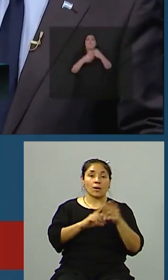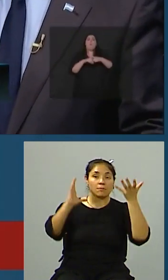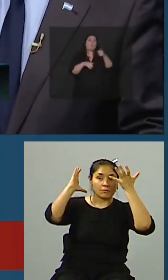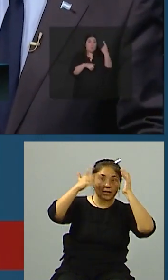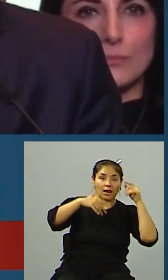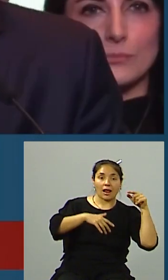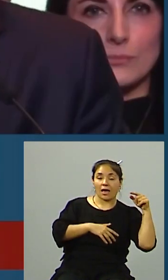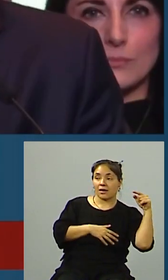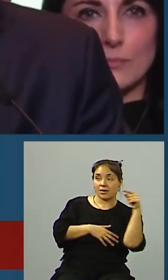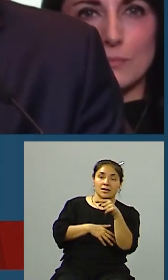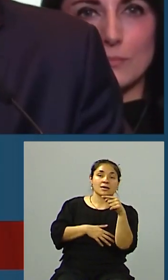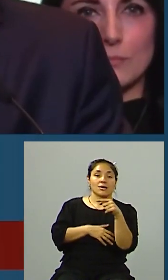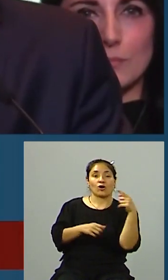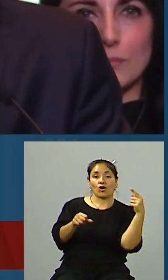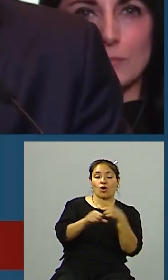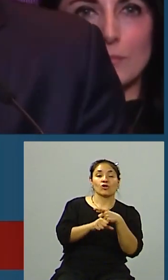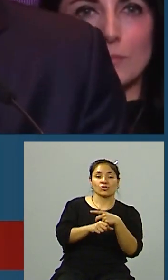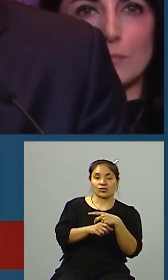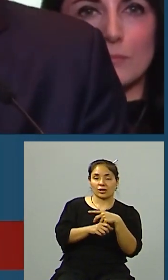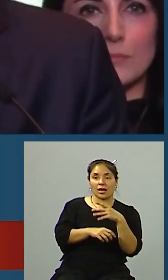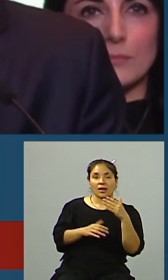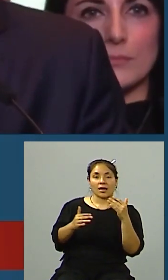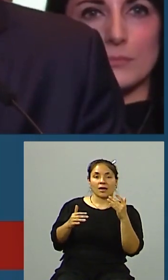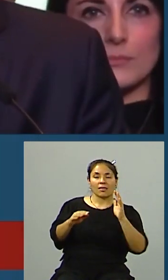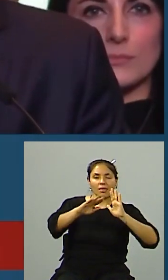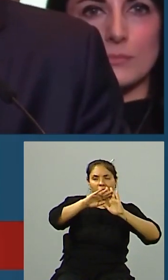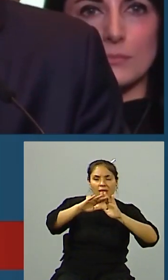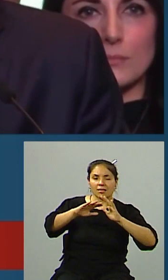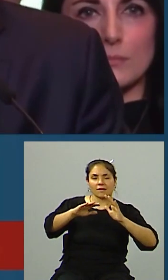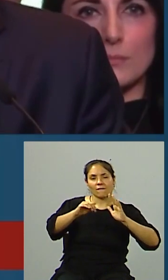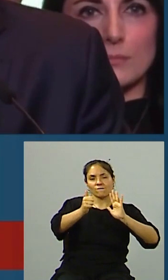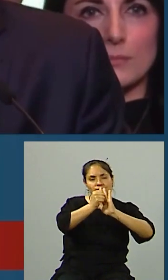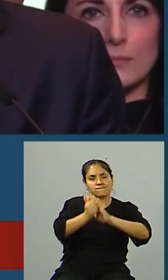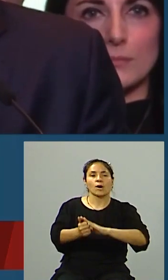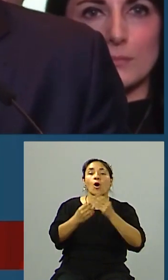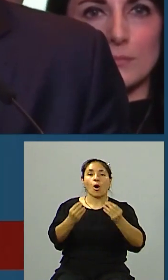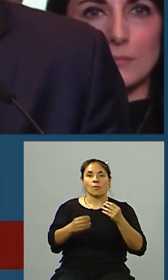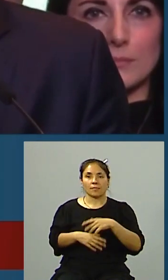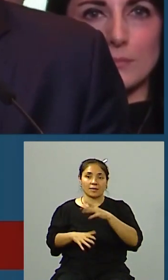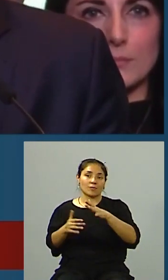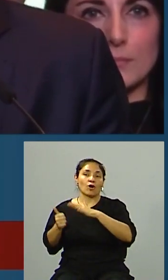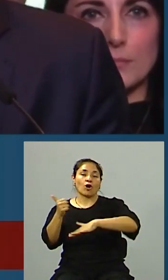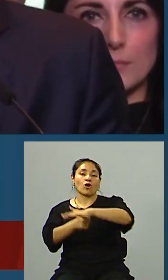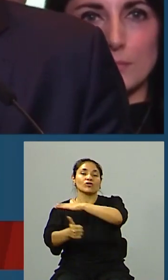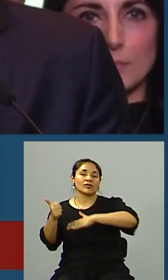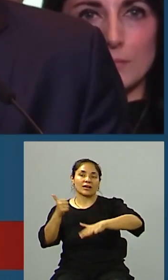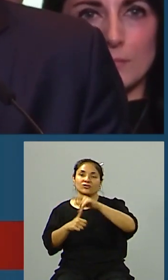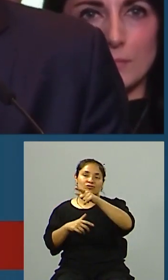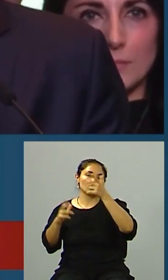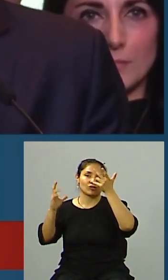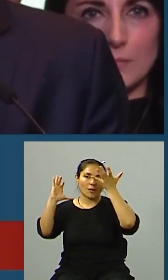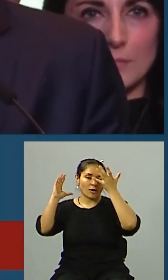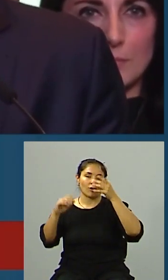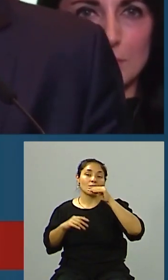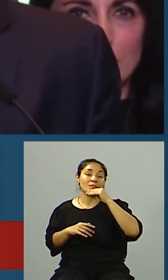realidad. Lo que daña la competitividad de Massa es la realidad. Milei solo tiene que hacer es contarla. Claro. Lo hizo muy